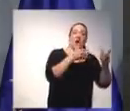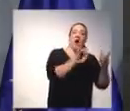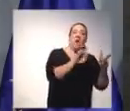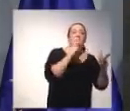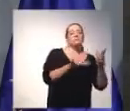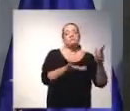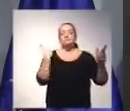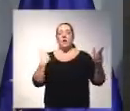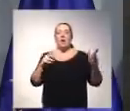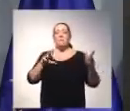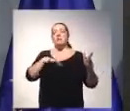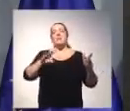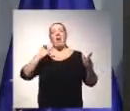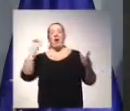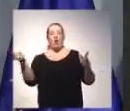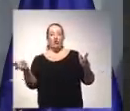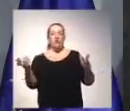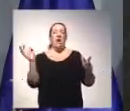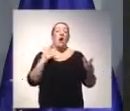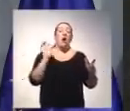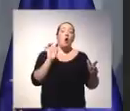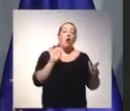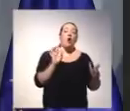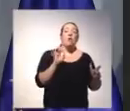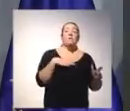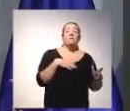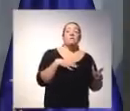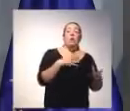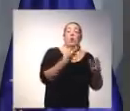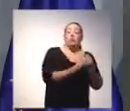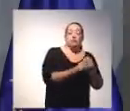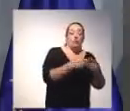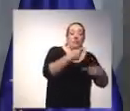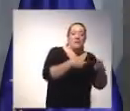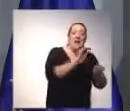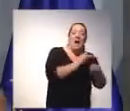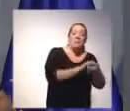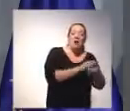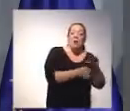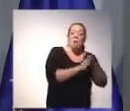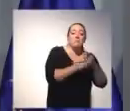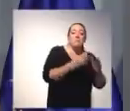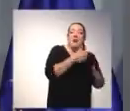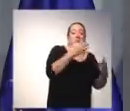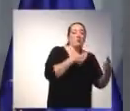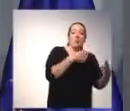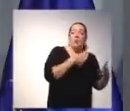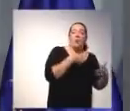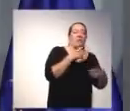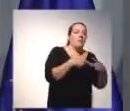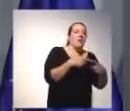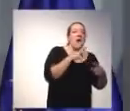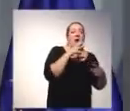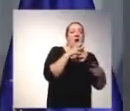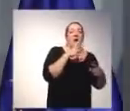una posibilidad alojativa, o bien porque están en alguna posibilidad alojativa que ya no pueden sustentar más, o no sé, si pueden estar con familiares y